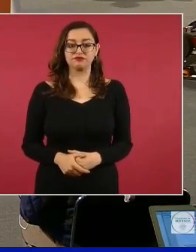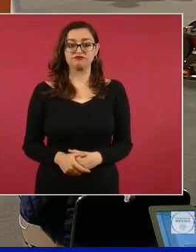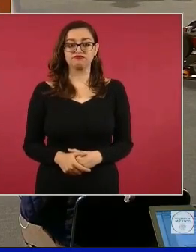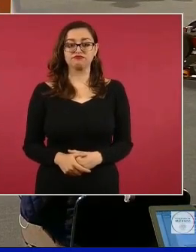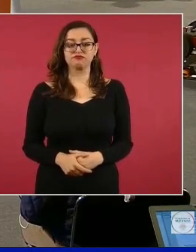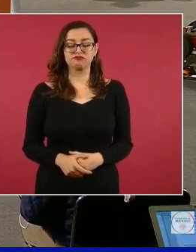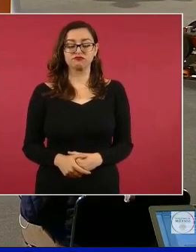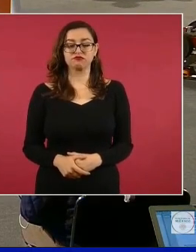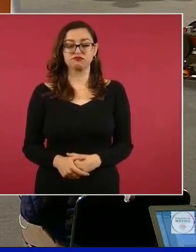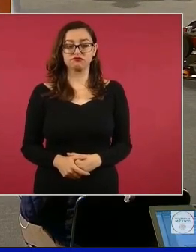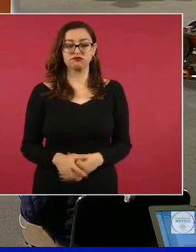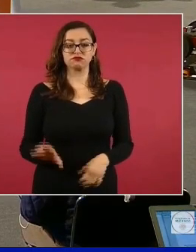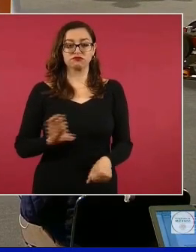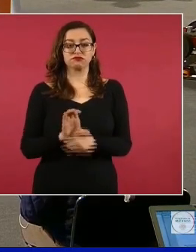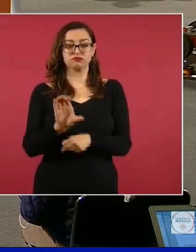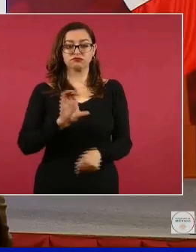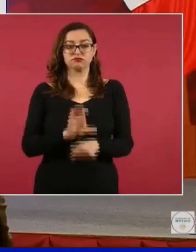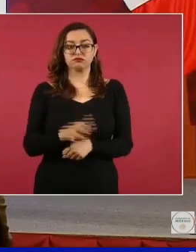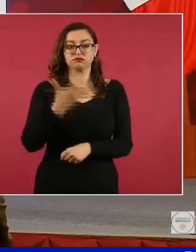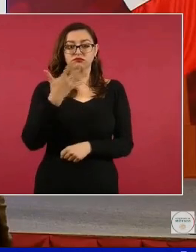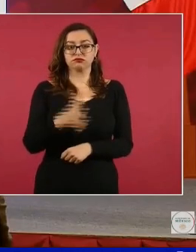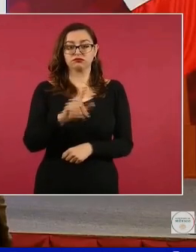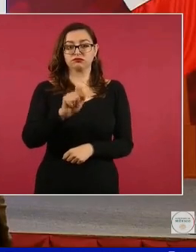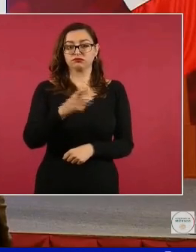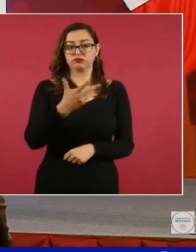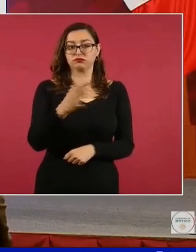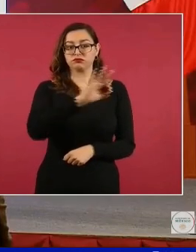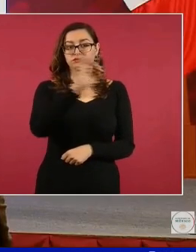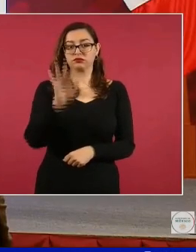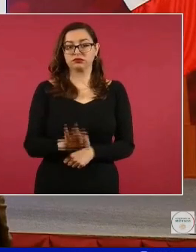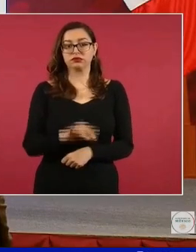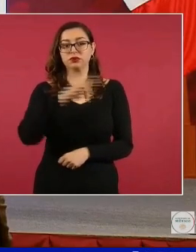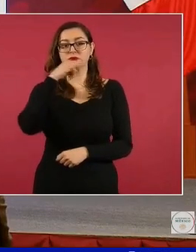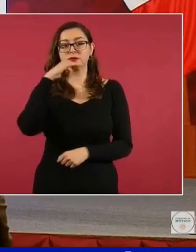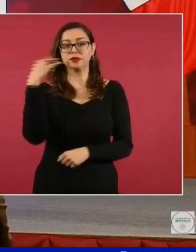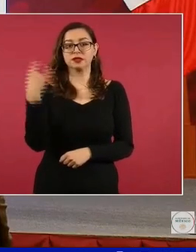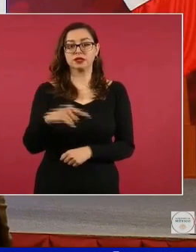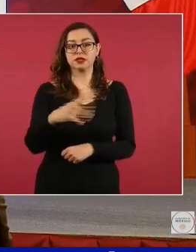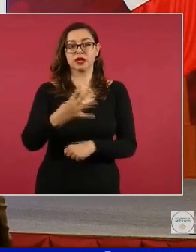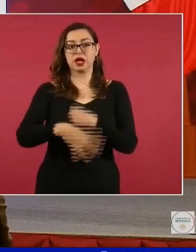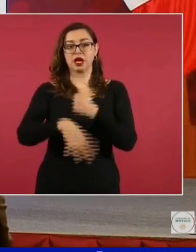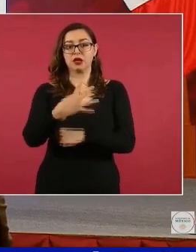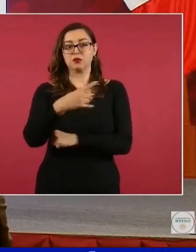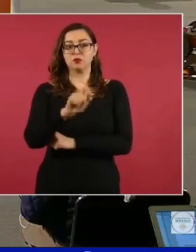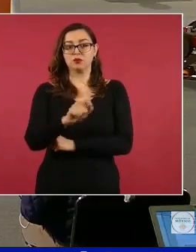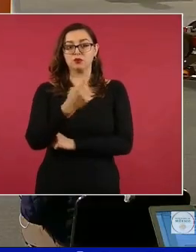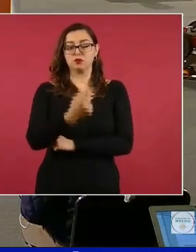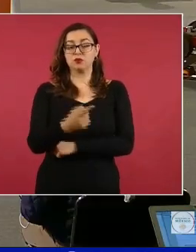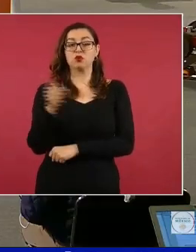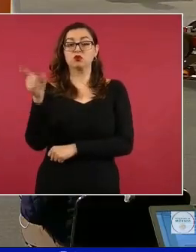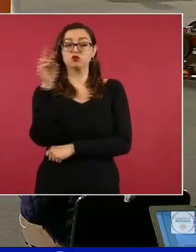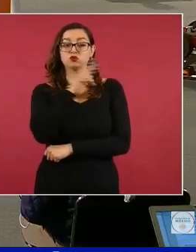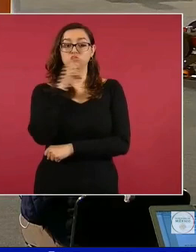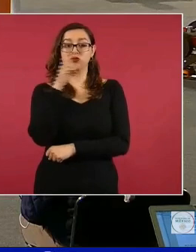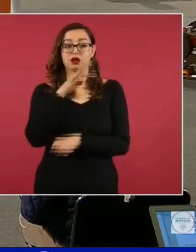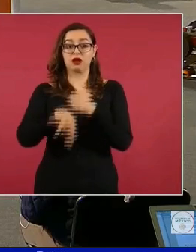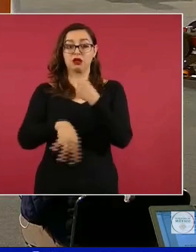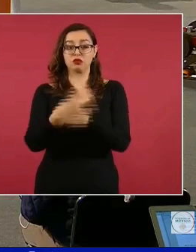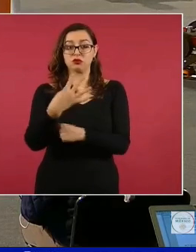Colombia 10.8, Chile 14.1 y Rusia 14.3.